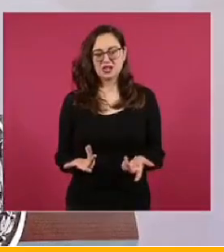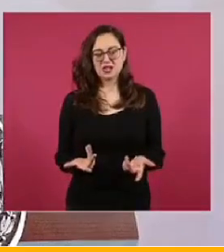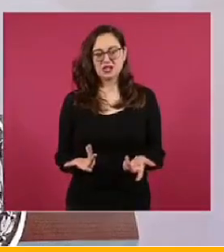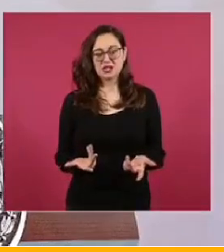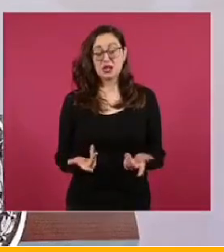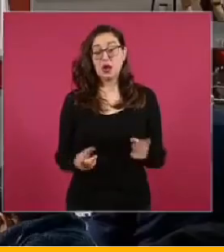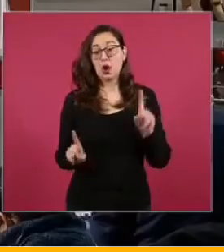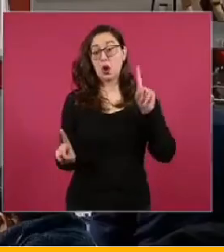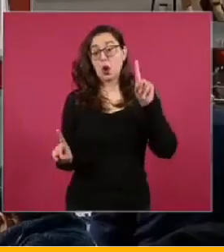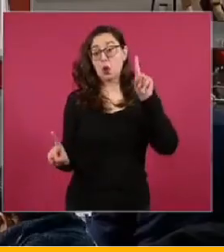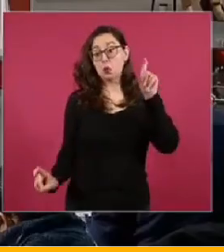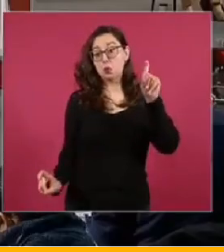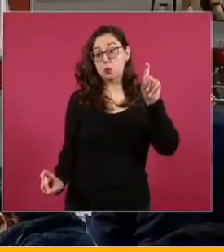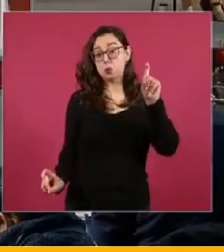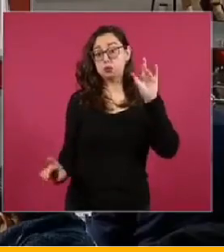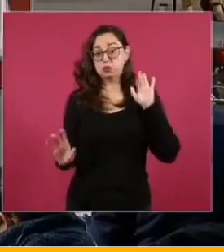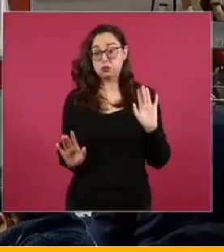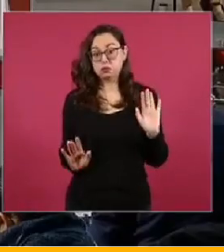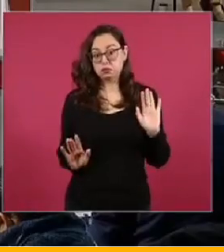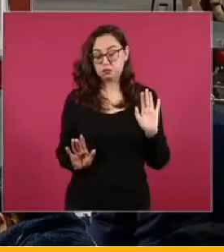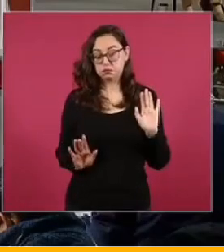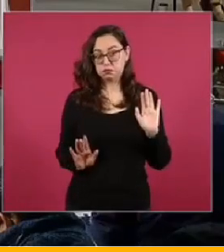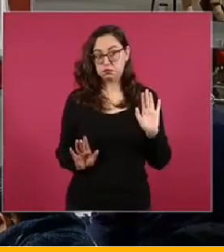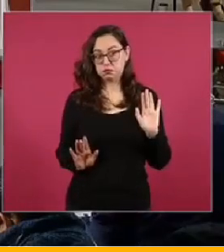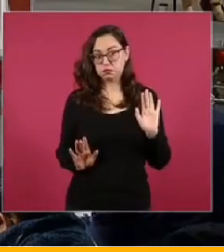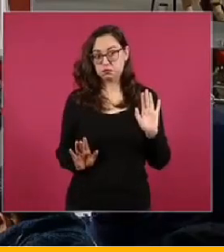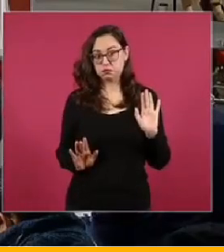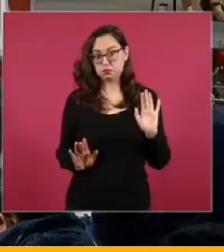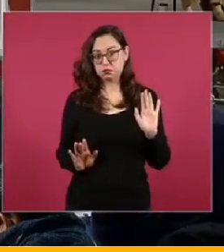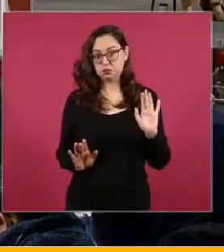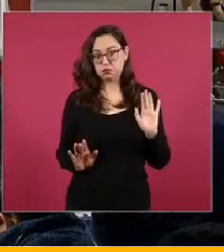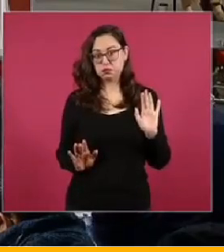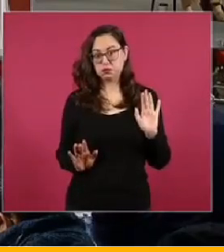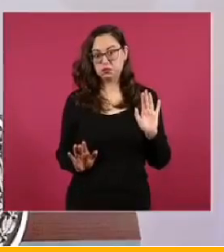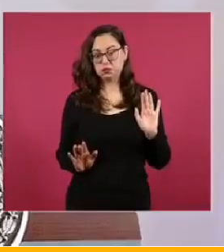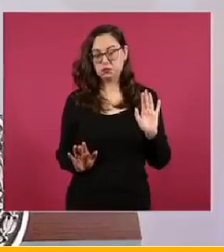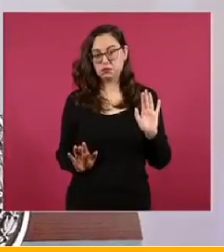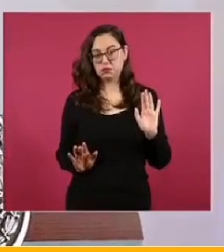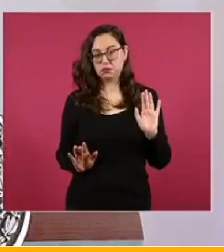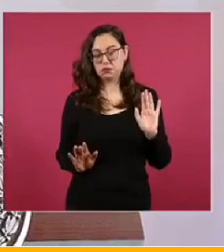le pone signos de interrogación.